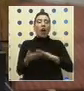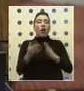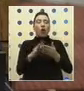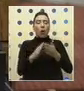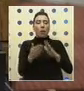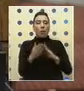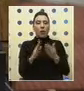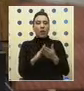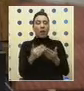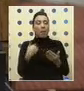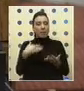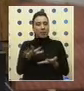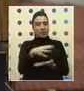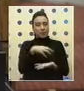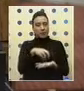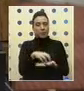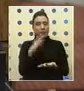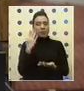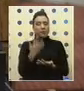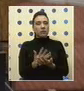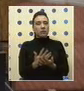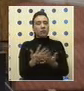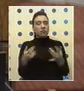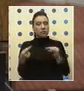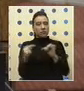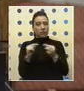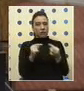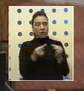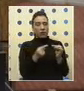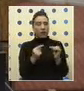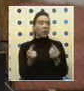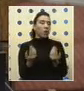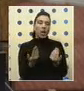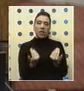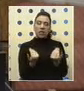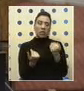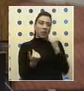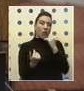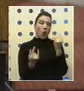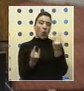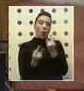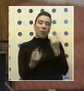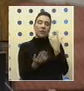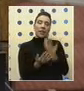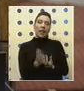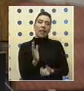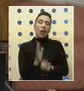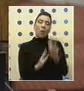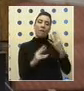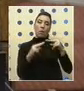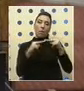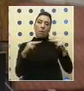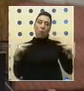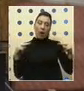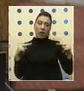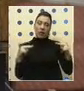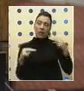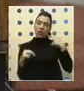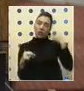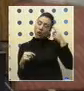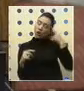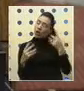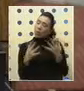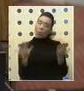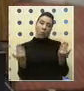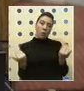pese a que en mi ciudad ha habido un extenso debate respecto a la necesidad y urgencia de contar con nuevos puentes. Me parece de